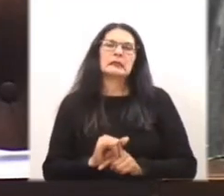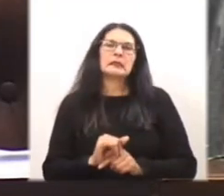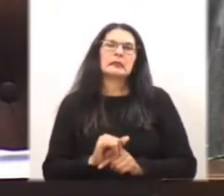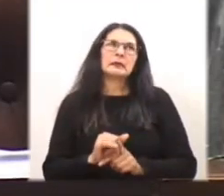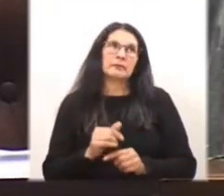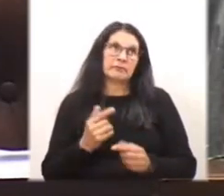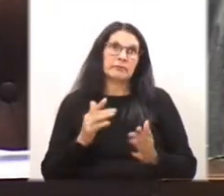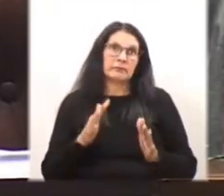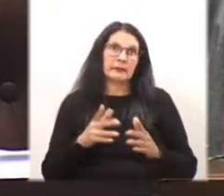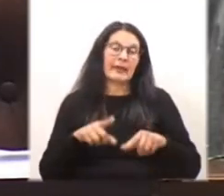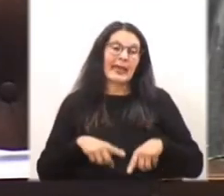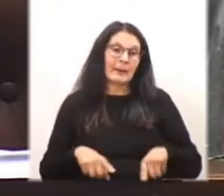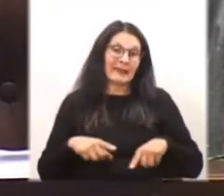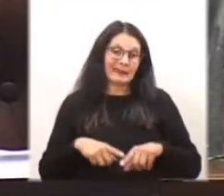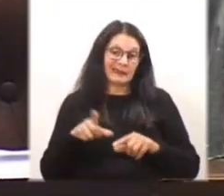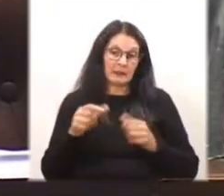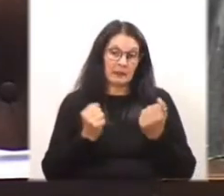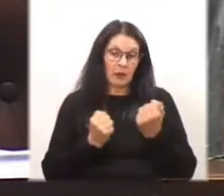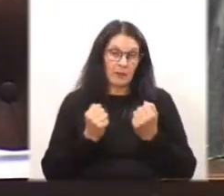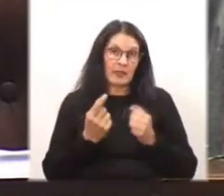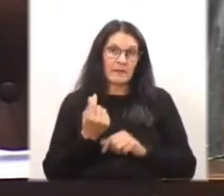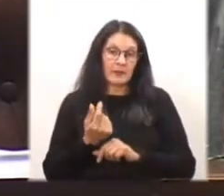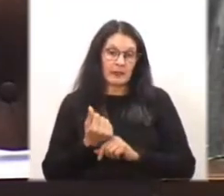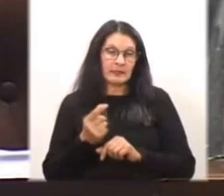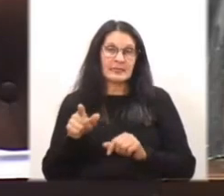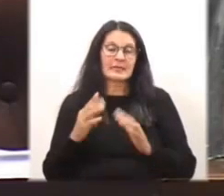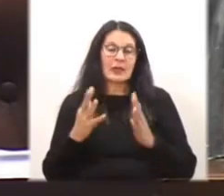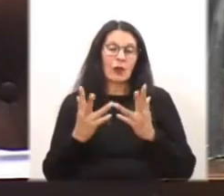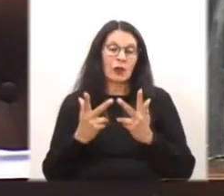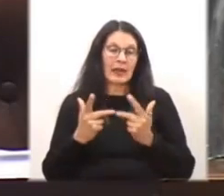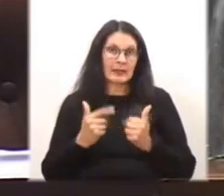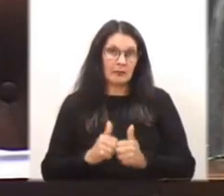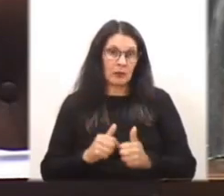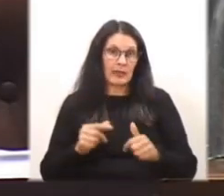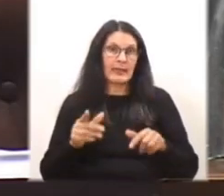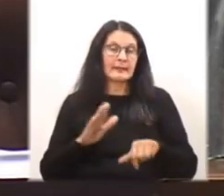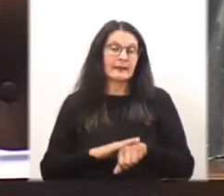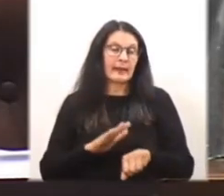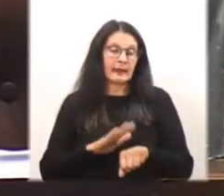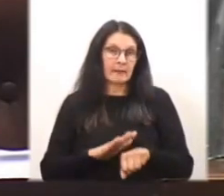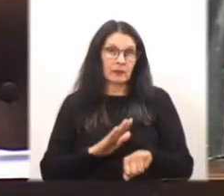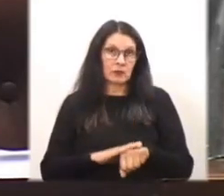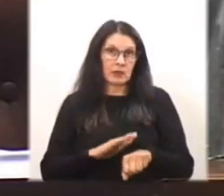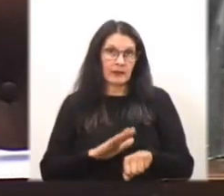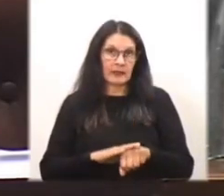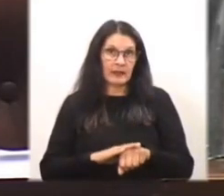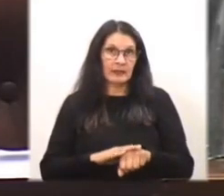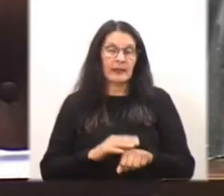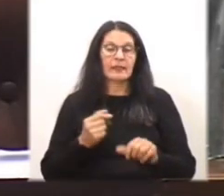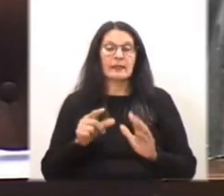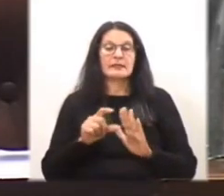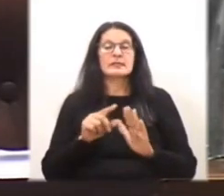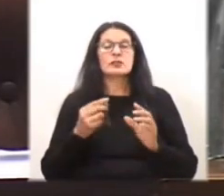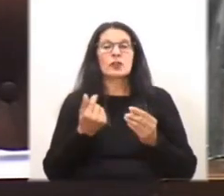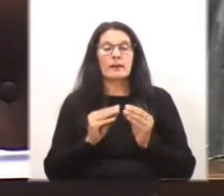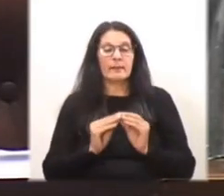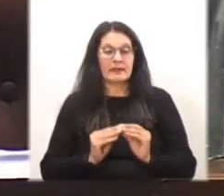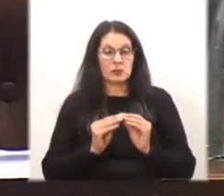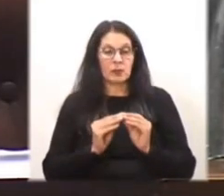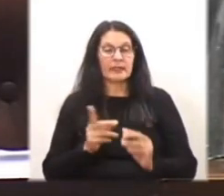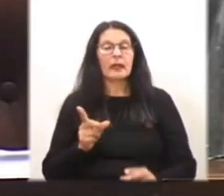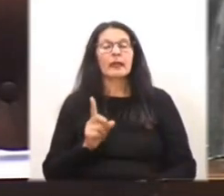que es el Ministerio de Economía y Finanzas el organismo, el ministerio responsable del inciso presupuestal que